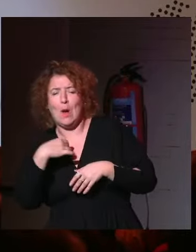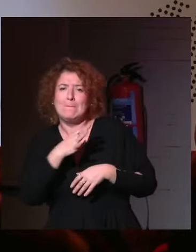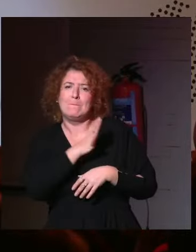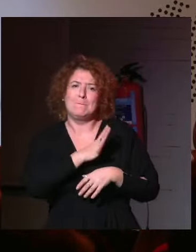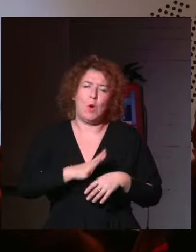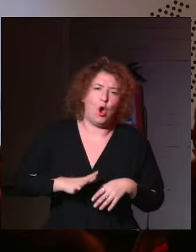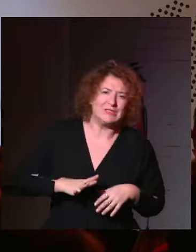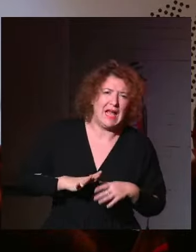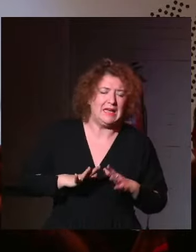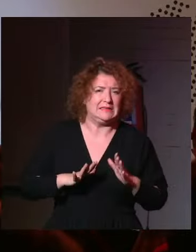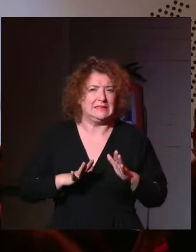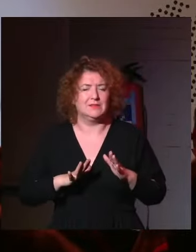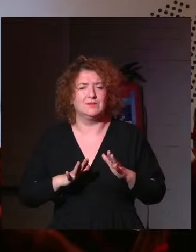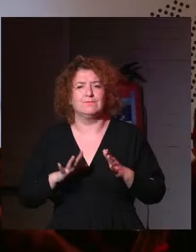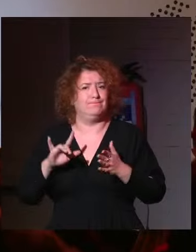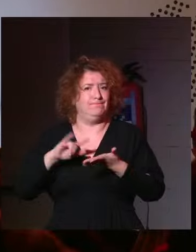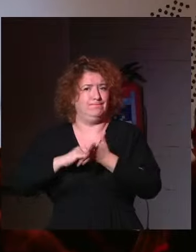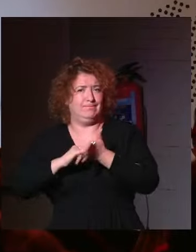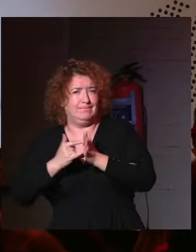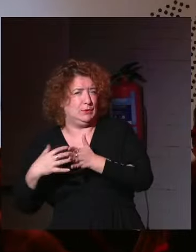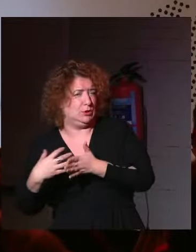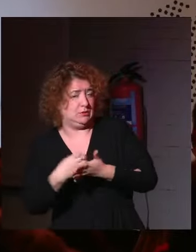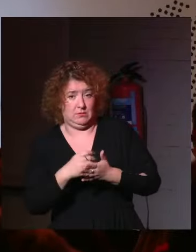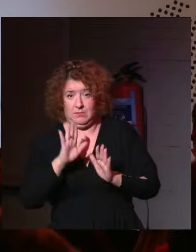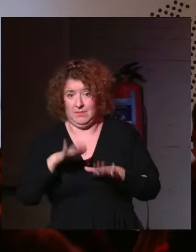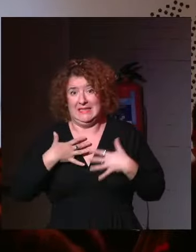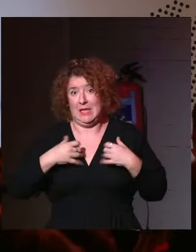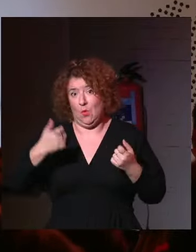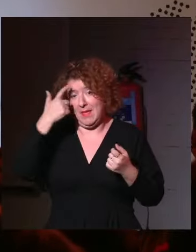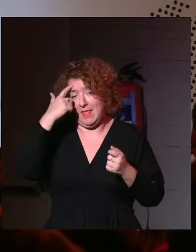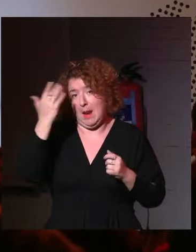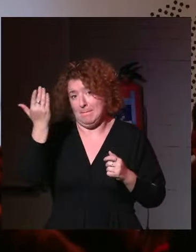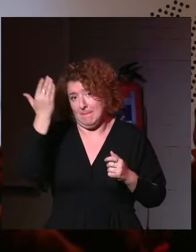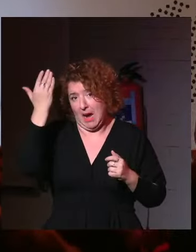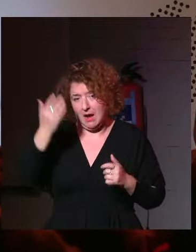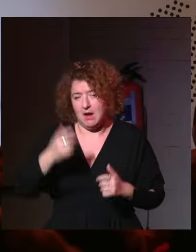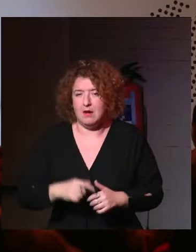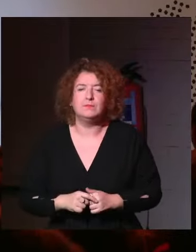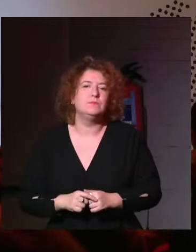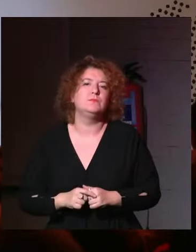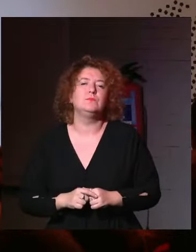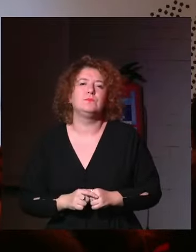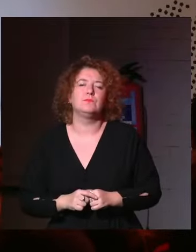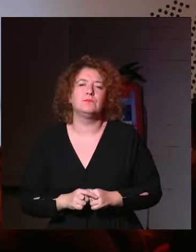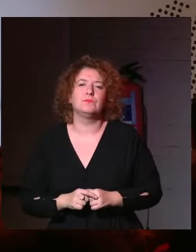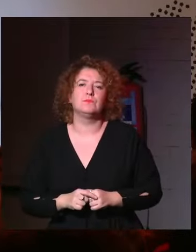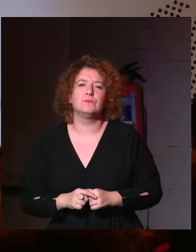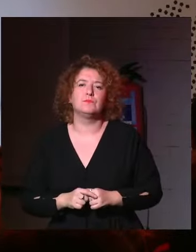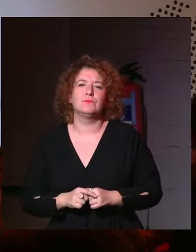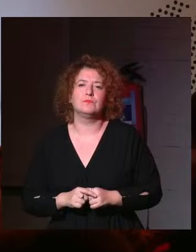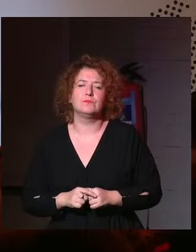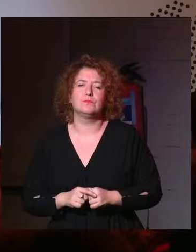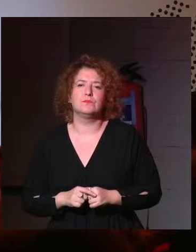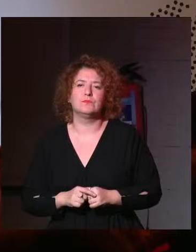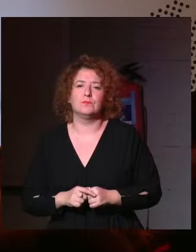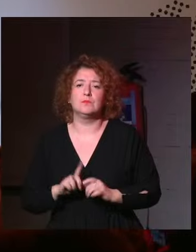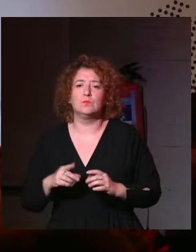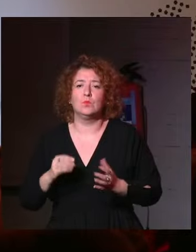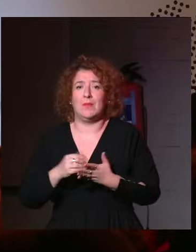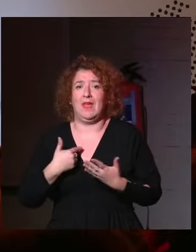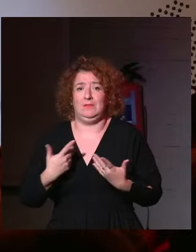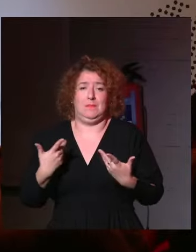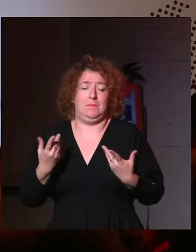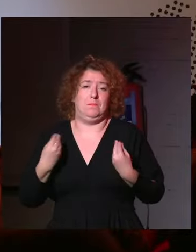consecuencias que tiene todo esto sobre nuestra salud mental em y sobre nuestras vidas